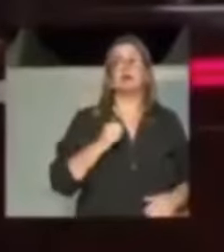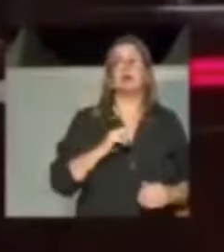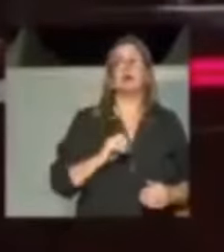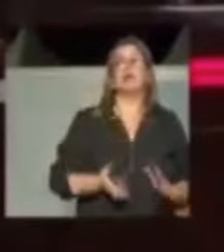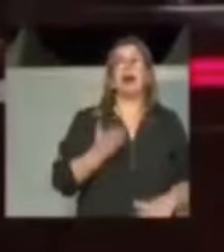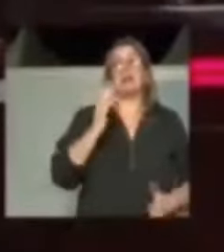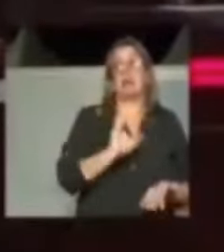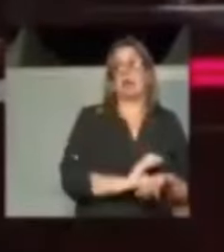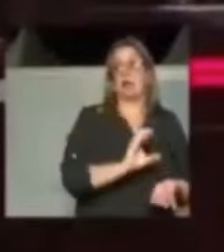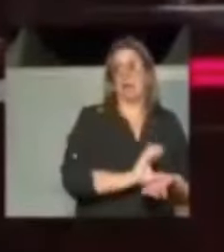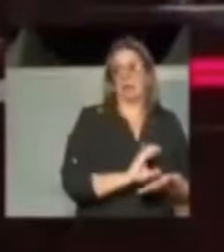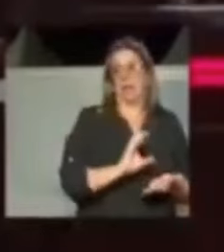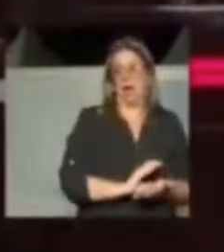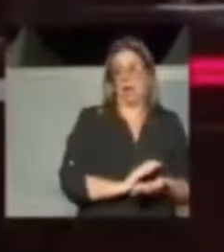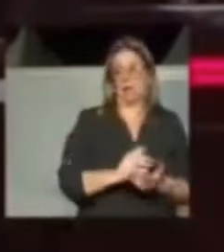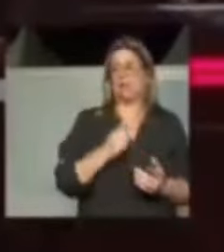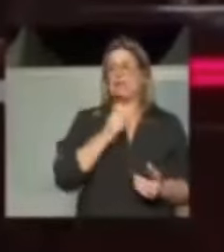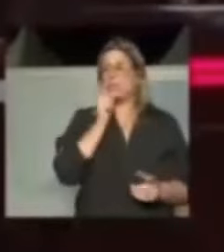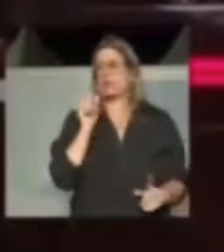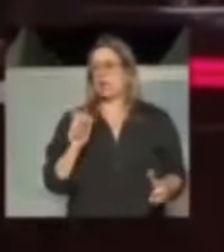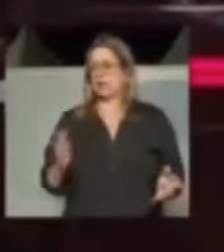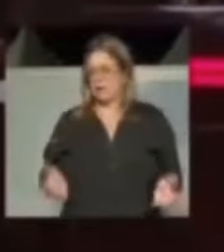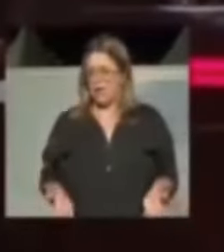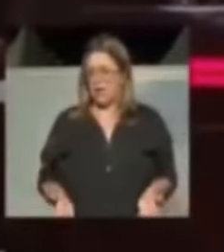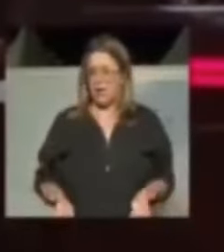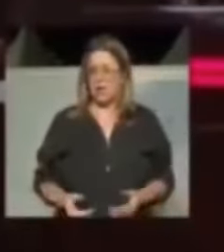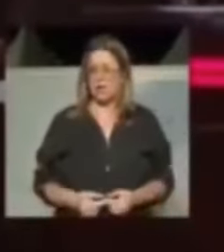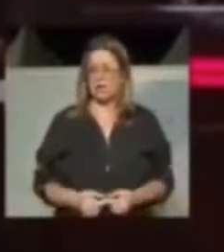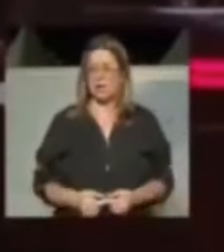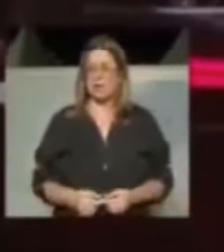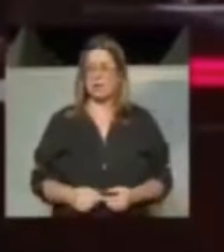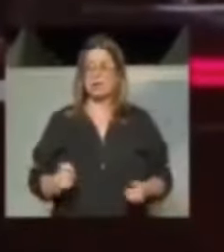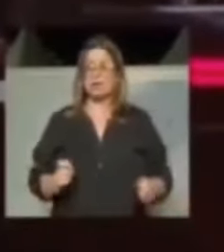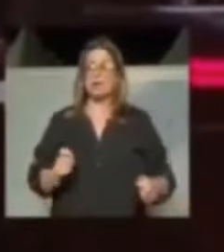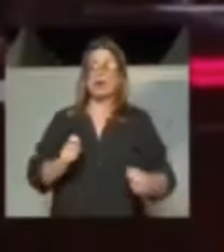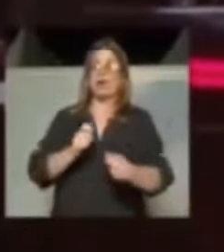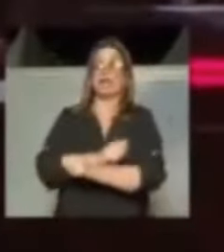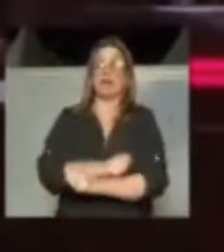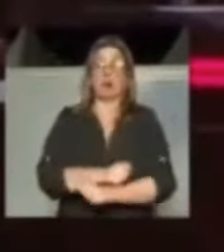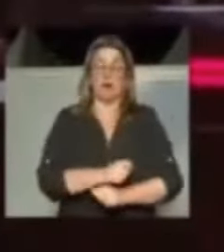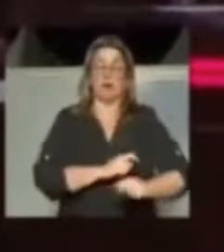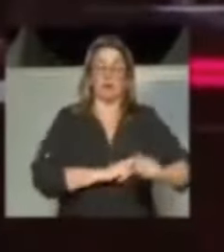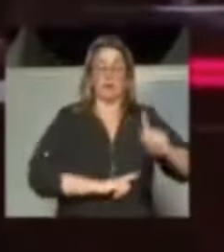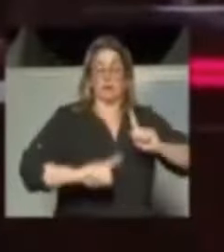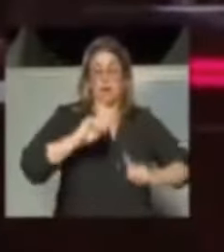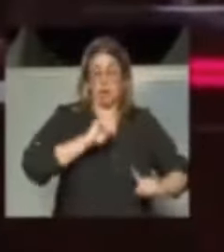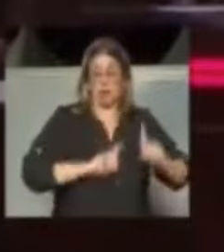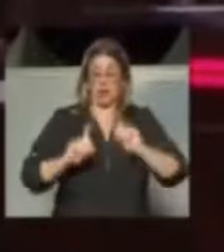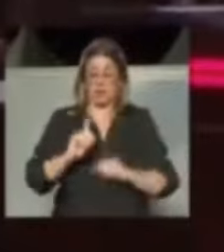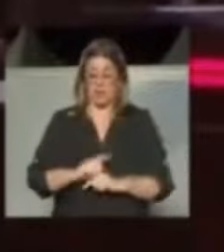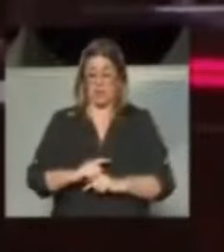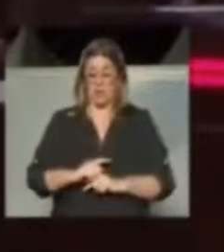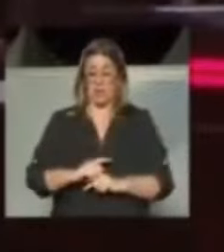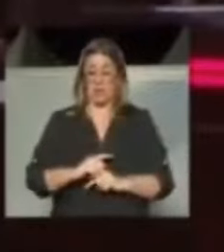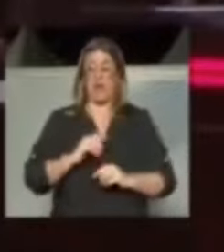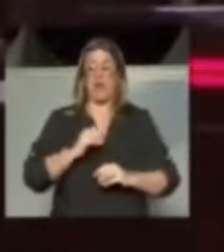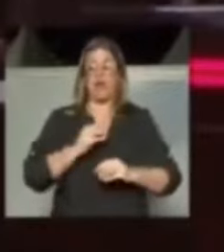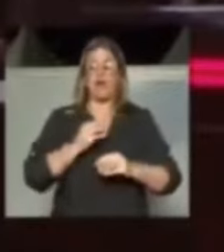capit lo significa la forma terciaria se